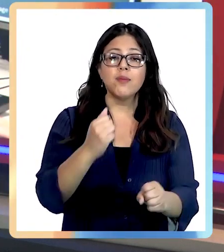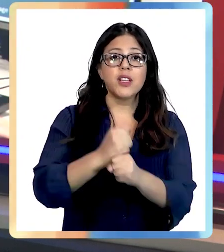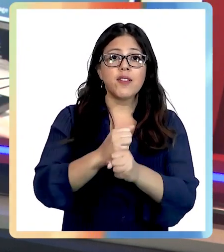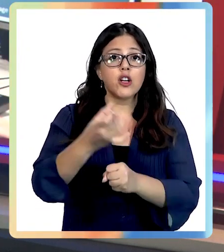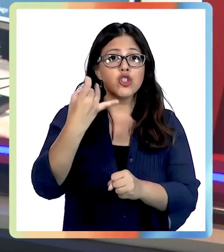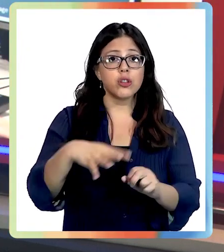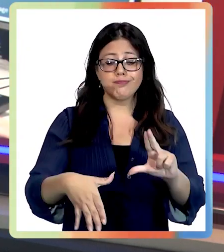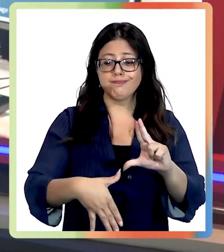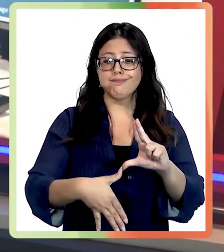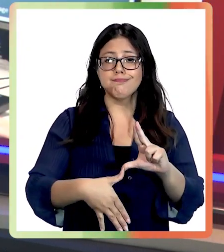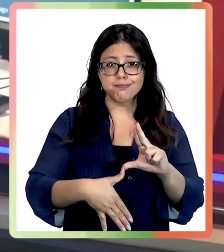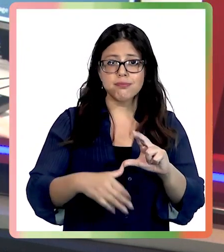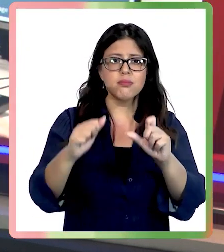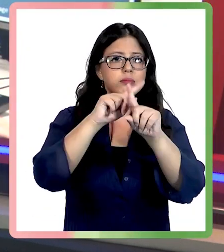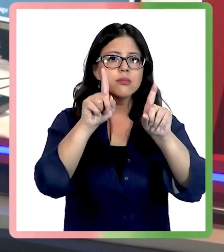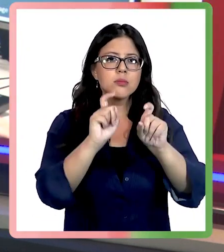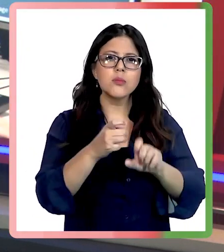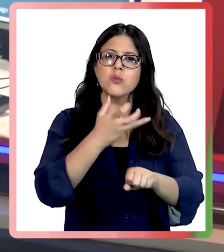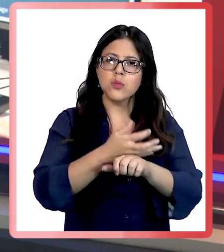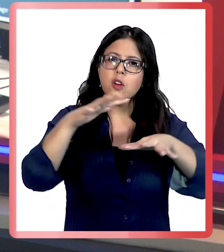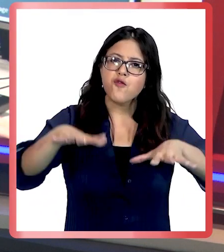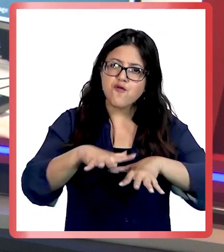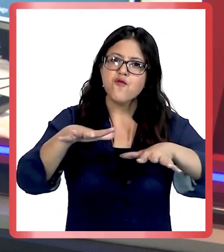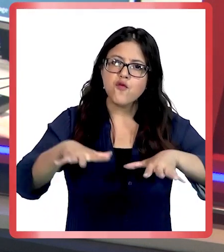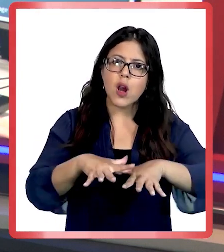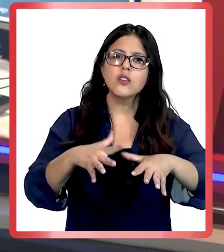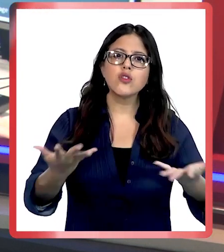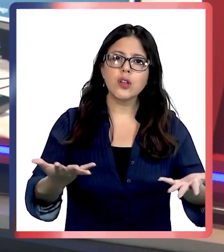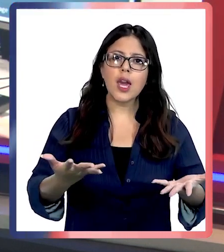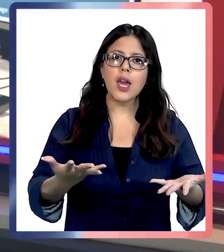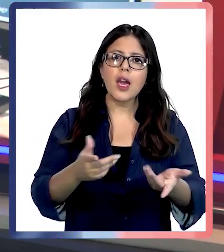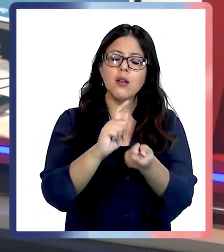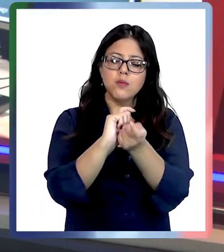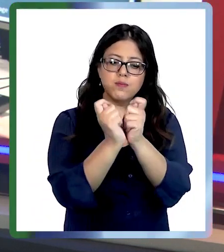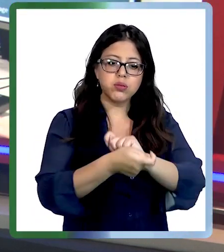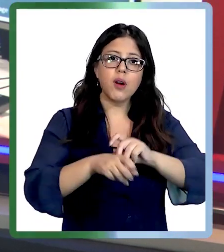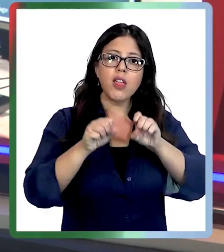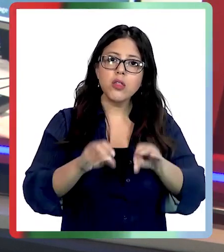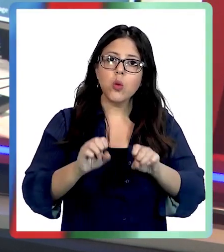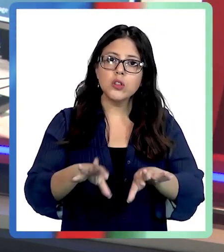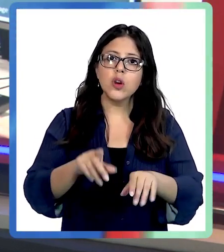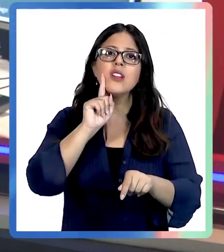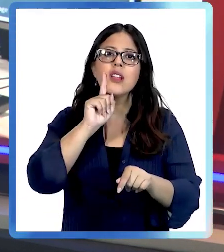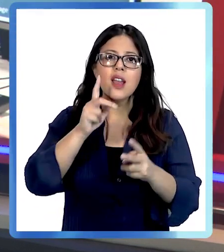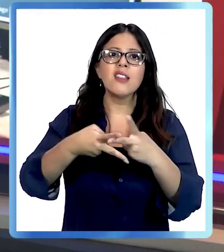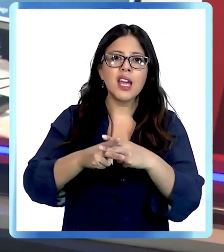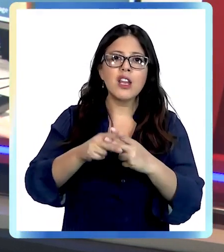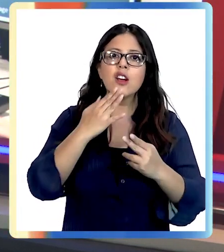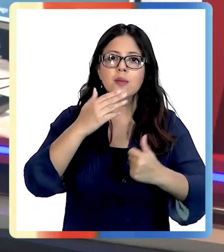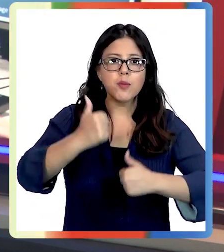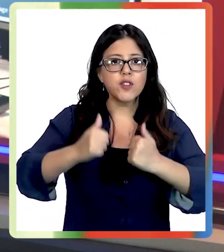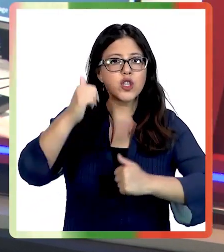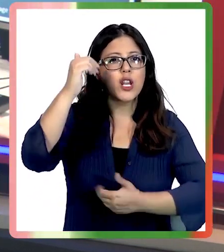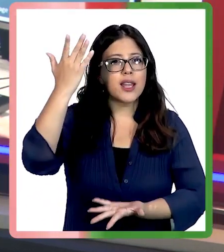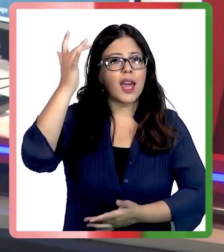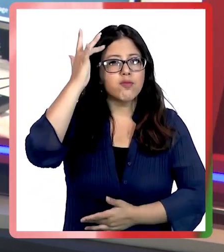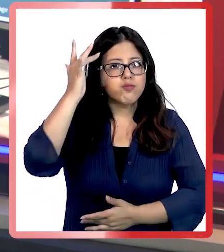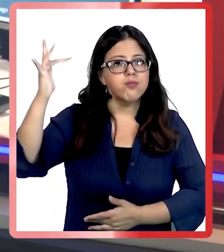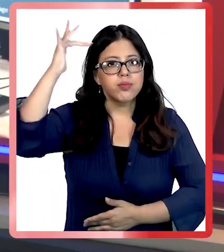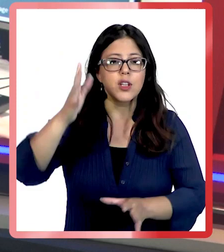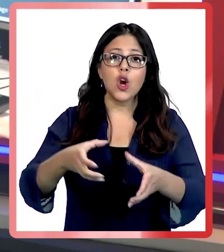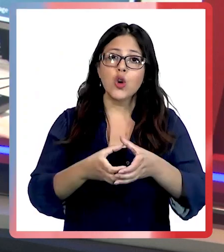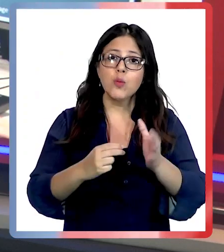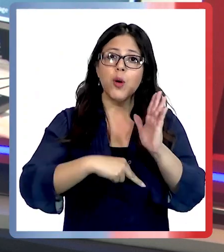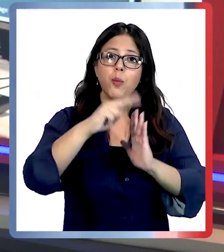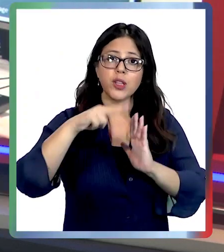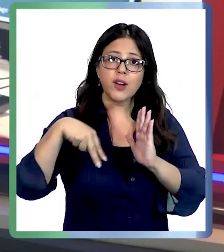suficientes para dar el salto en educación y formar técnicos y profesionales expertos un equipo de portavoz noticias viajó a México a un encuentro de